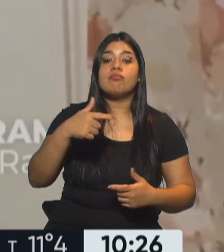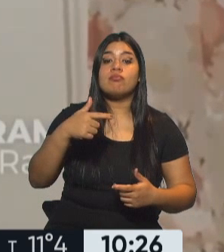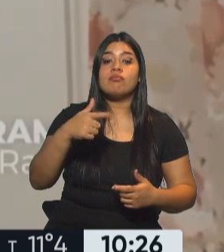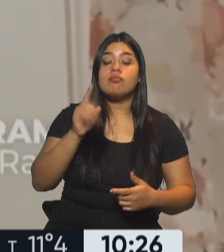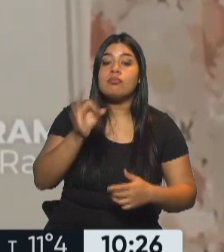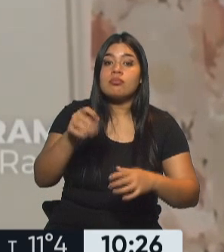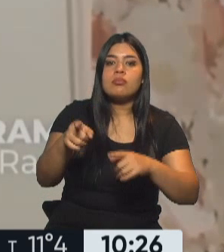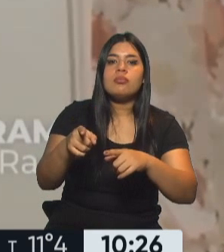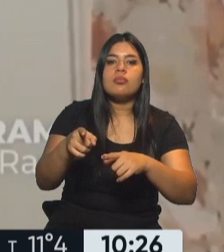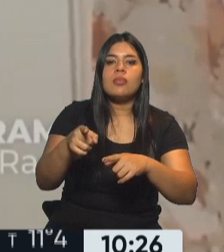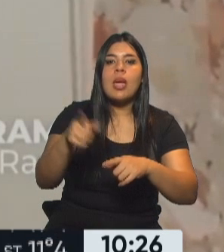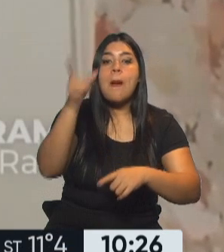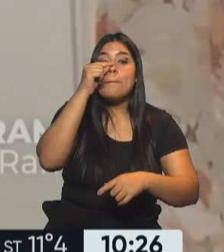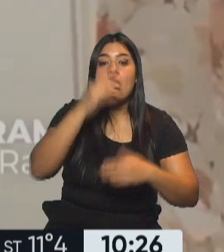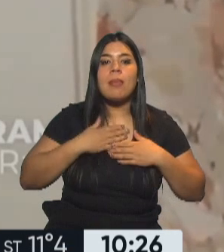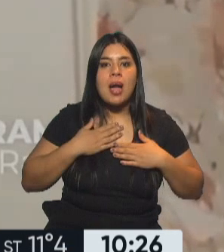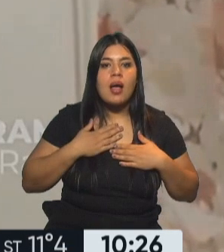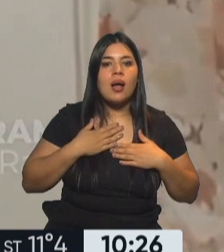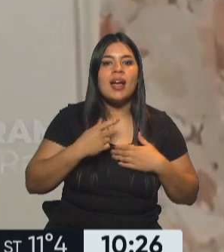deseaba tener una niña, una hija,